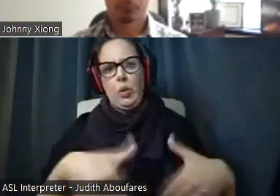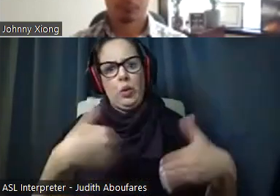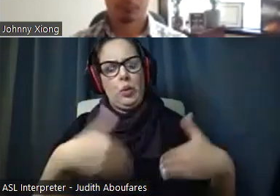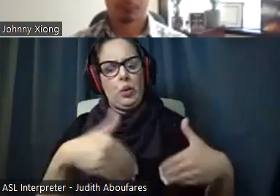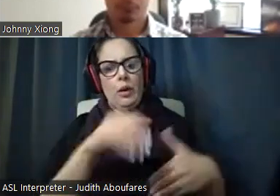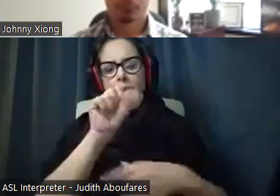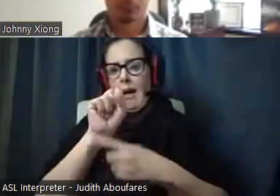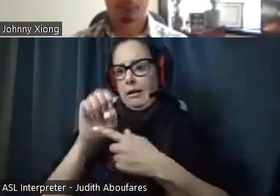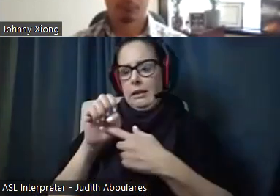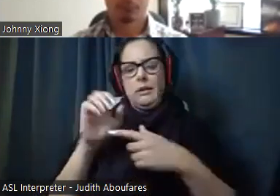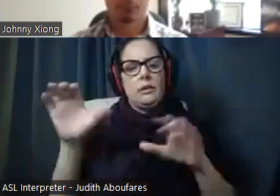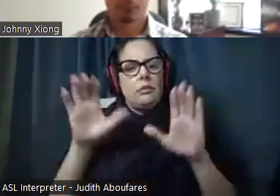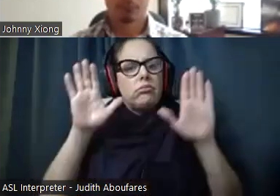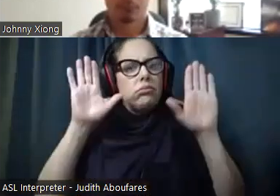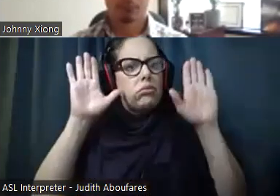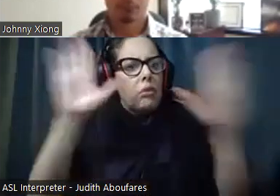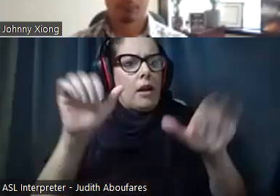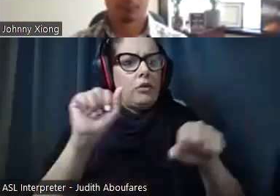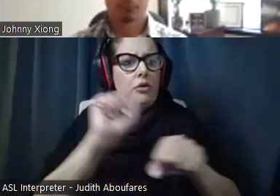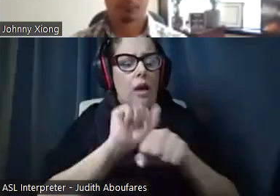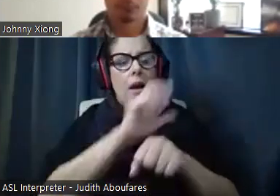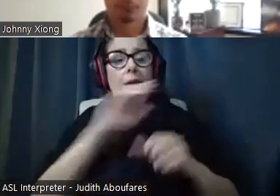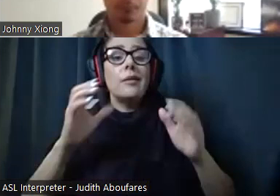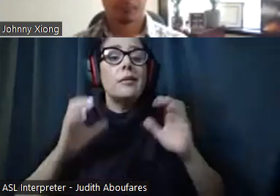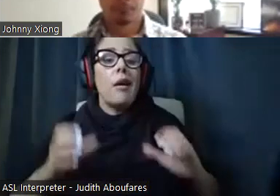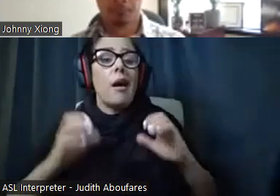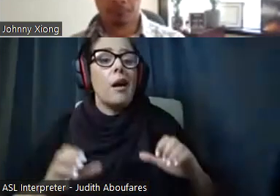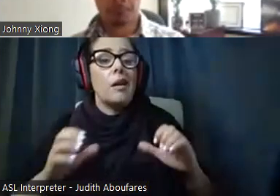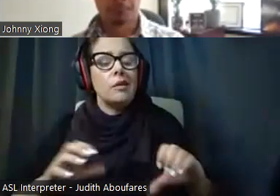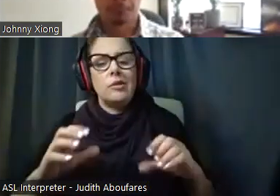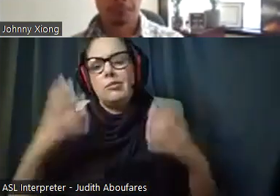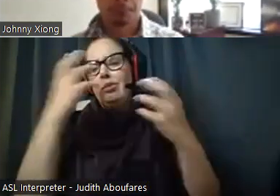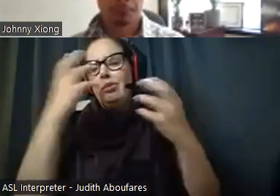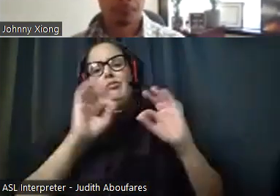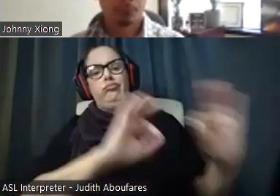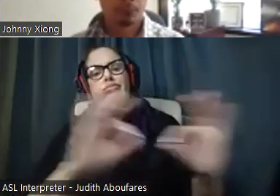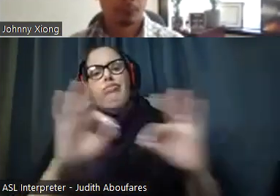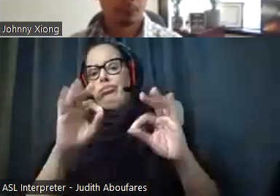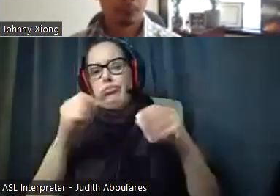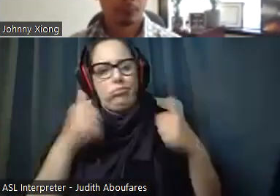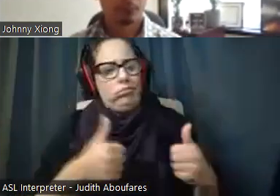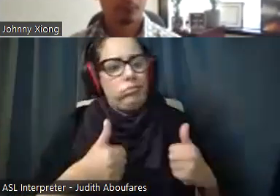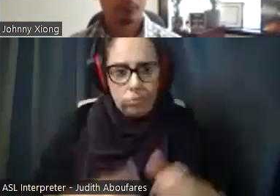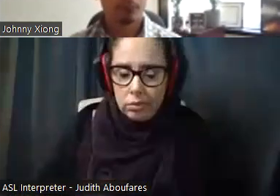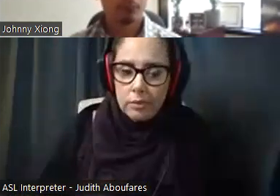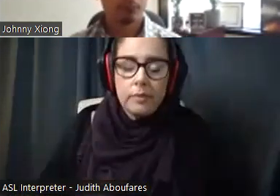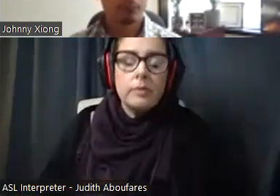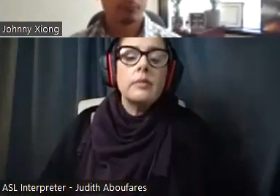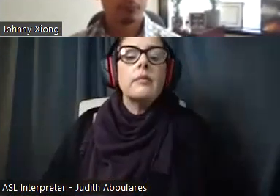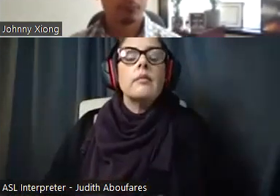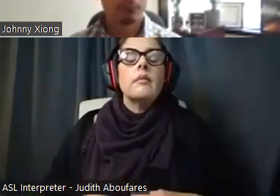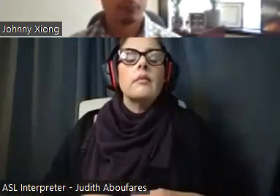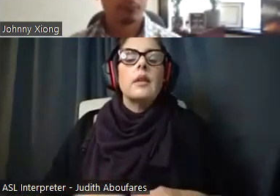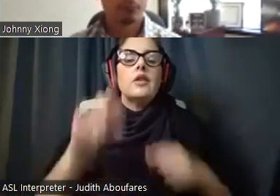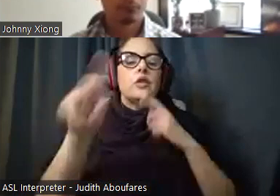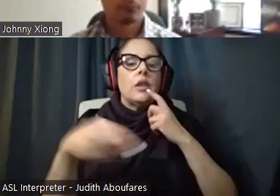muy bello. Y entonces, clientes que trabajan bellamente.